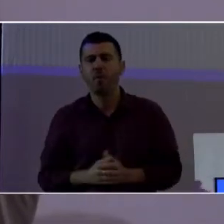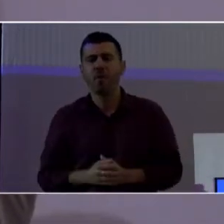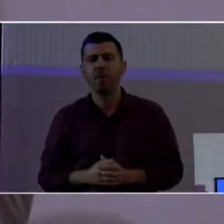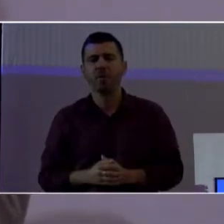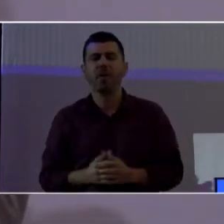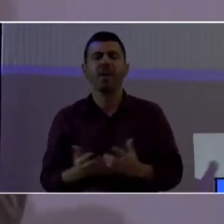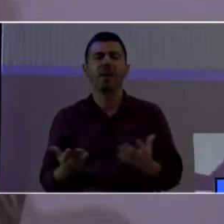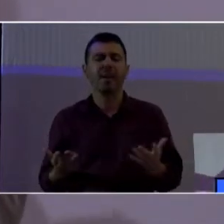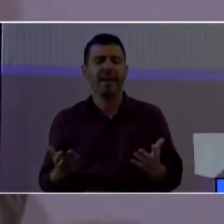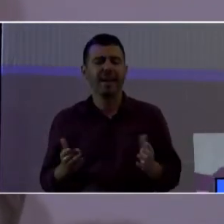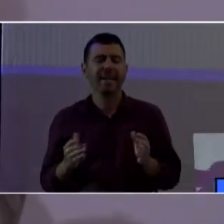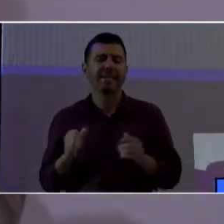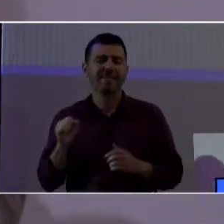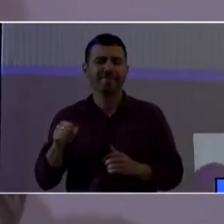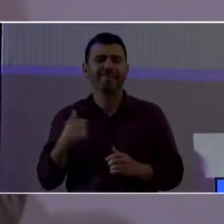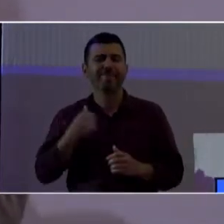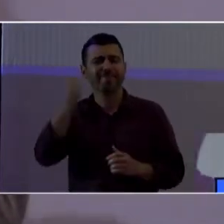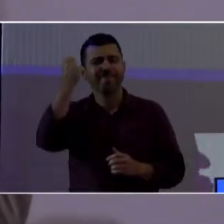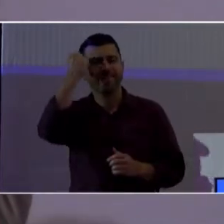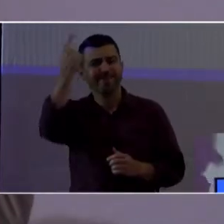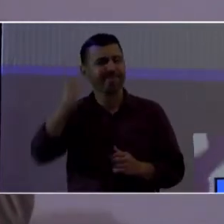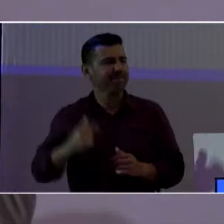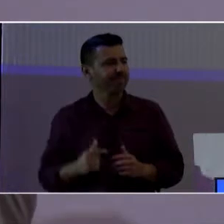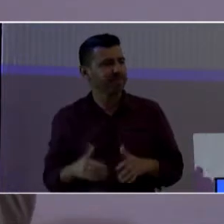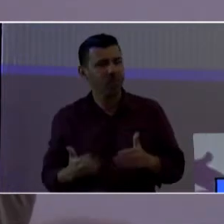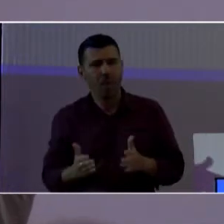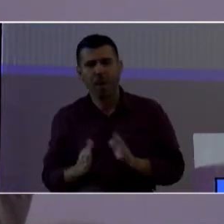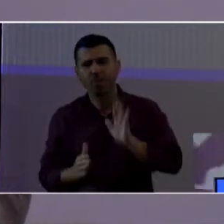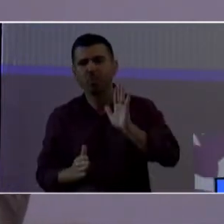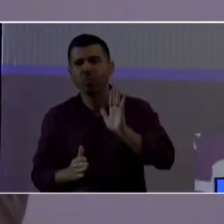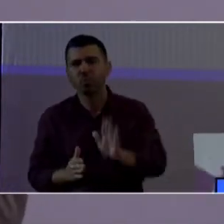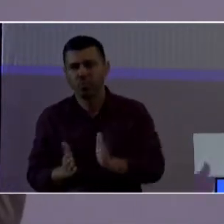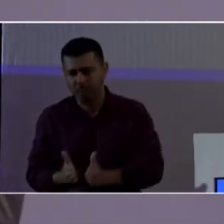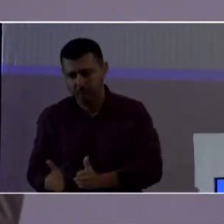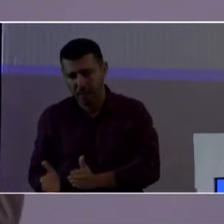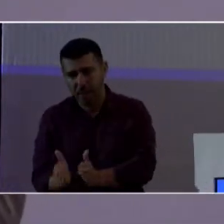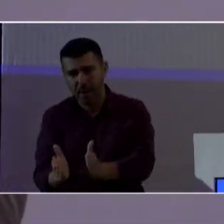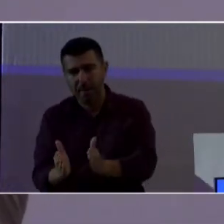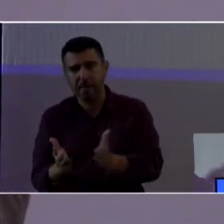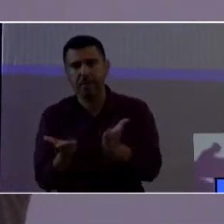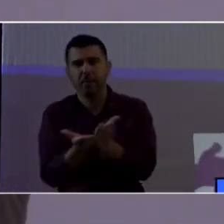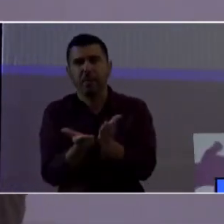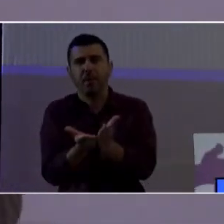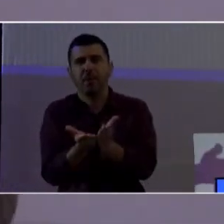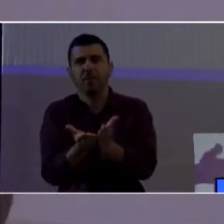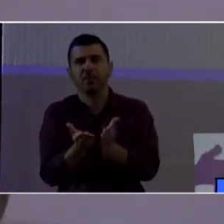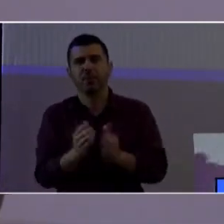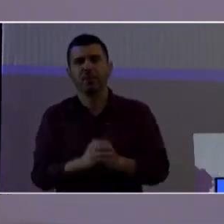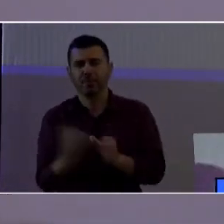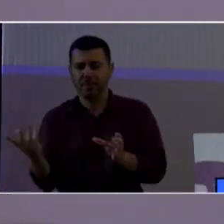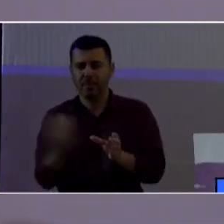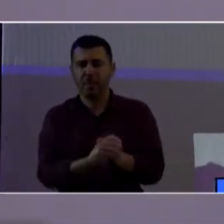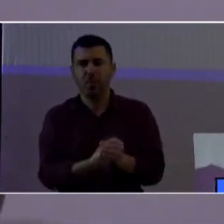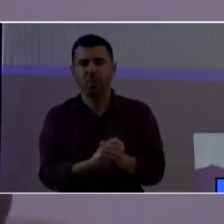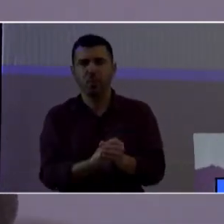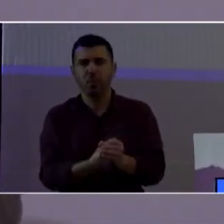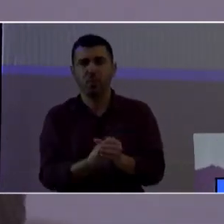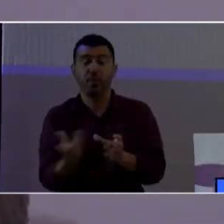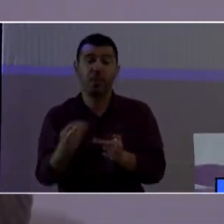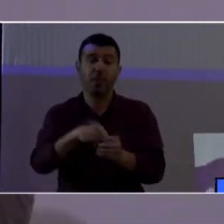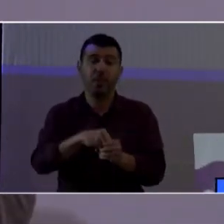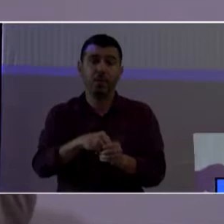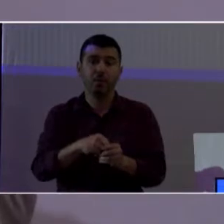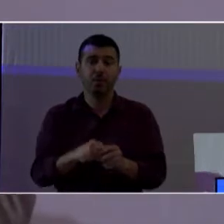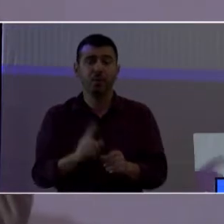Y pensamos que el mejor camino era la educación y la inclusión. Y así en los años 90, desde